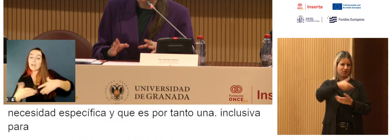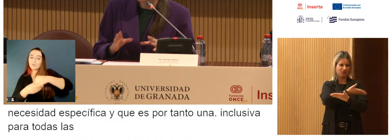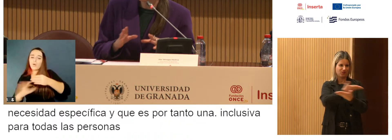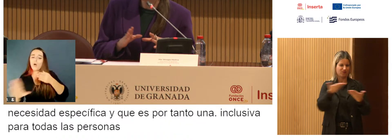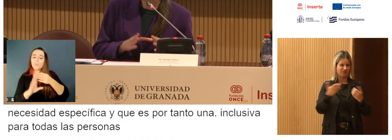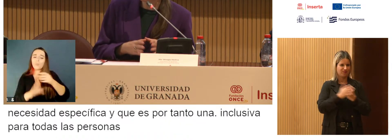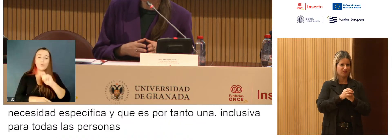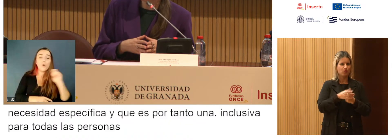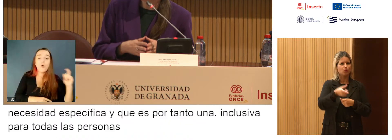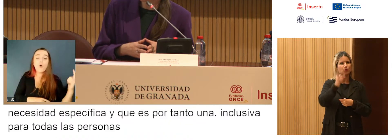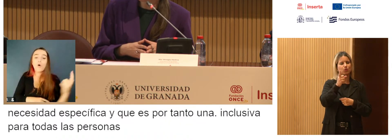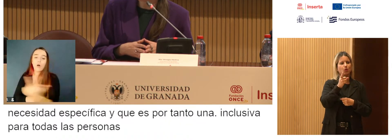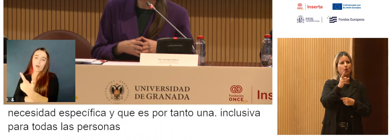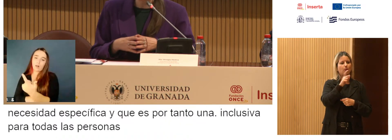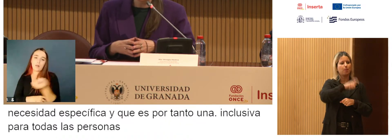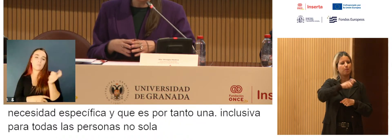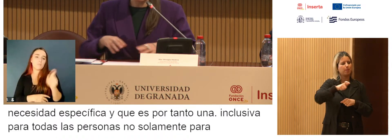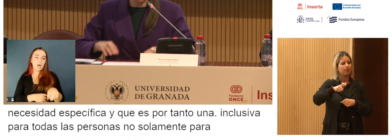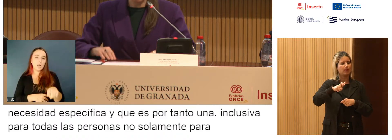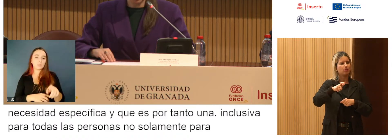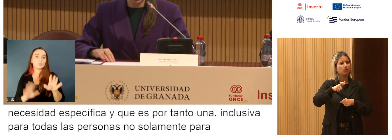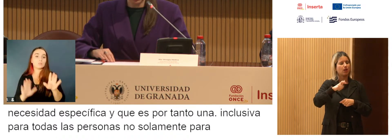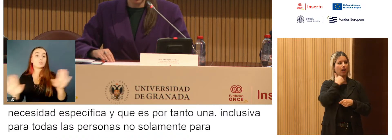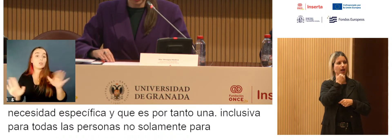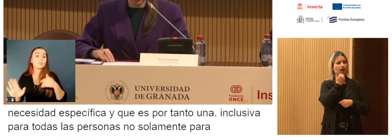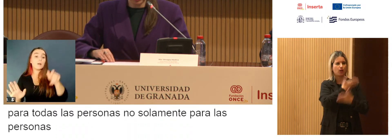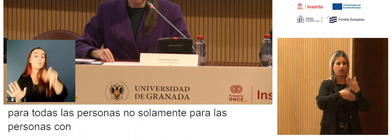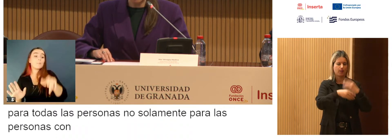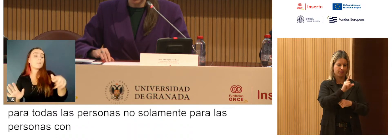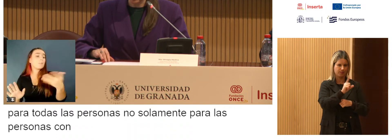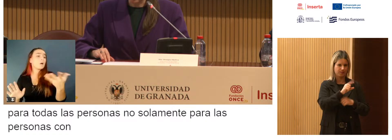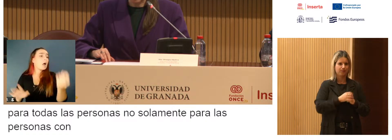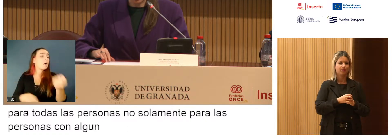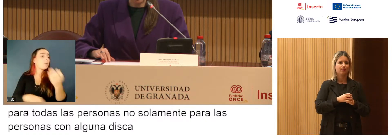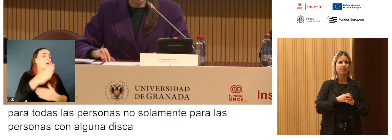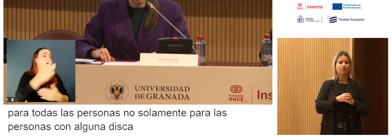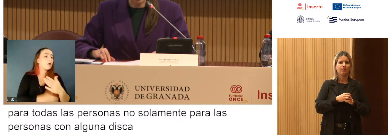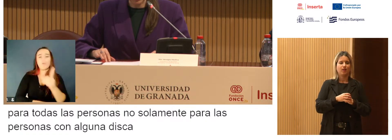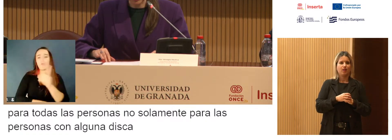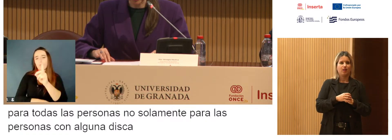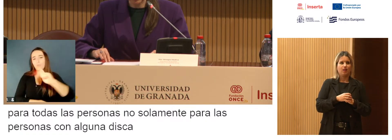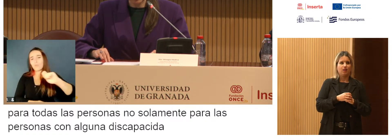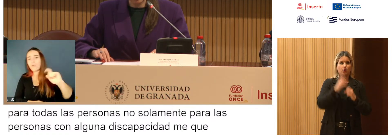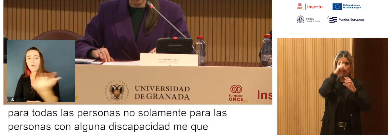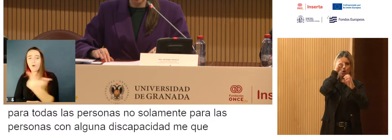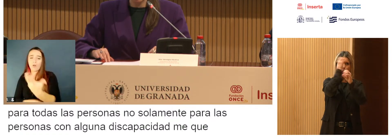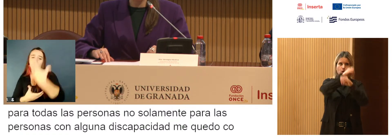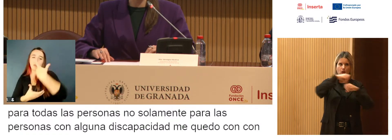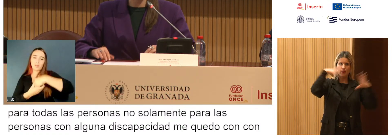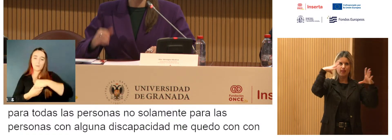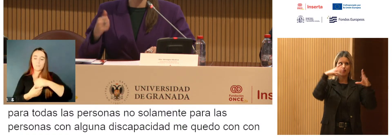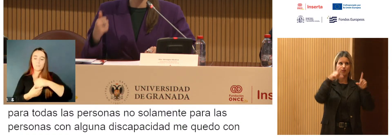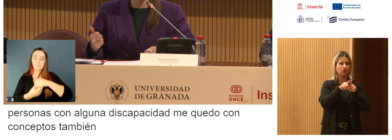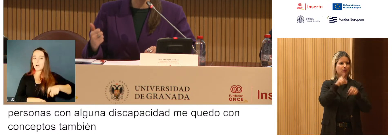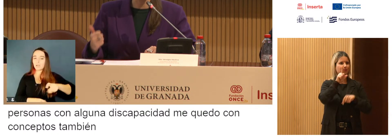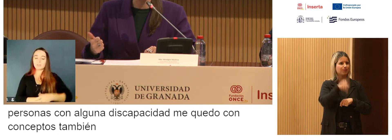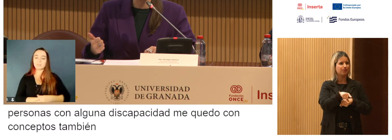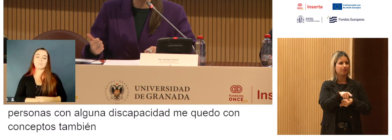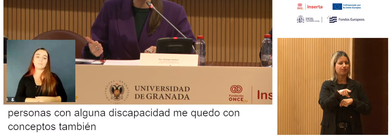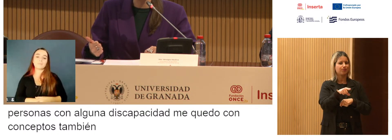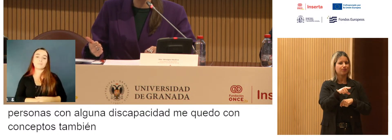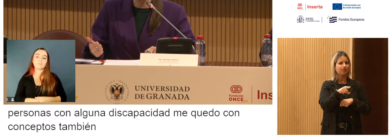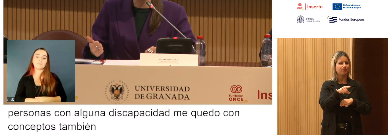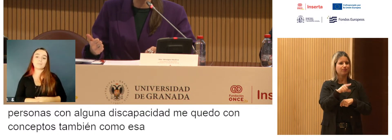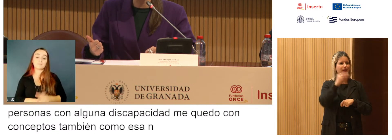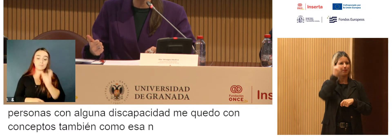no solamente para las personas con alguna discapacidad. Me quedo con conceptos también como esa necesidad